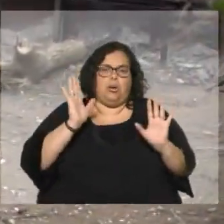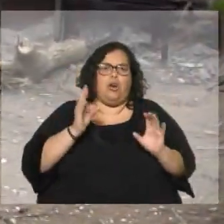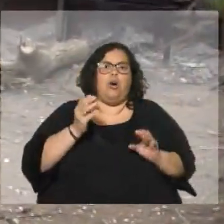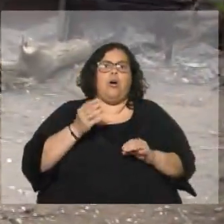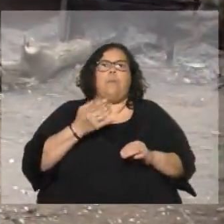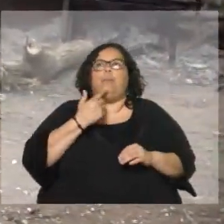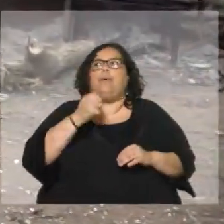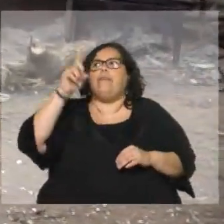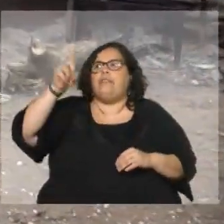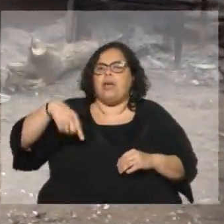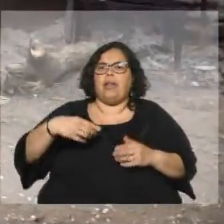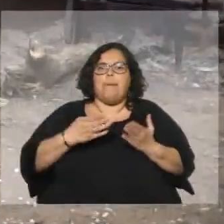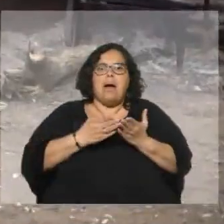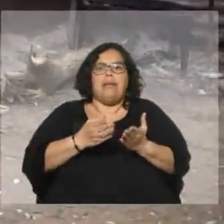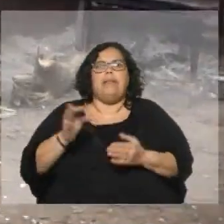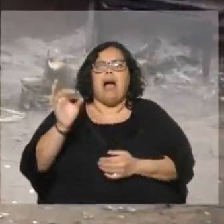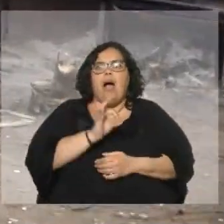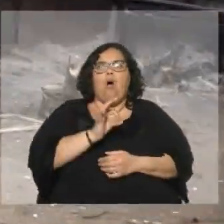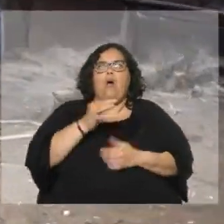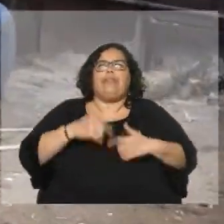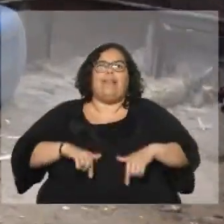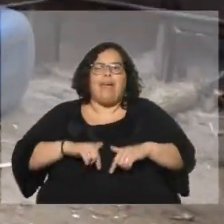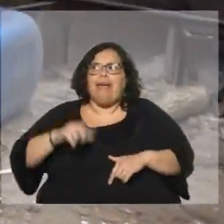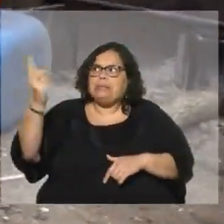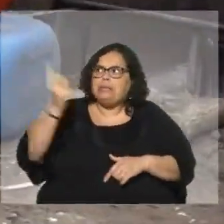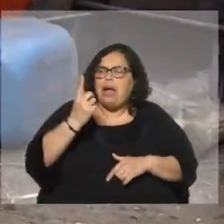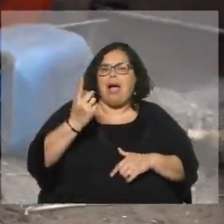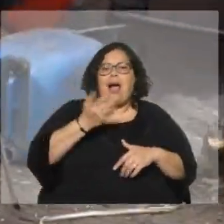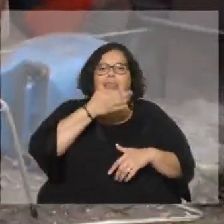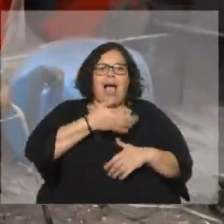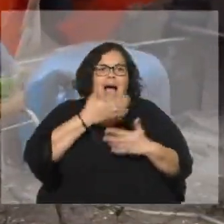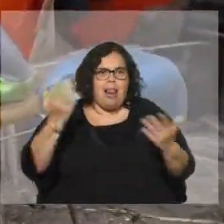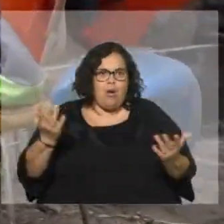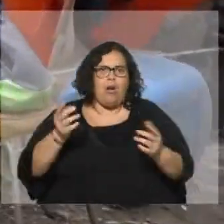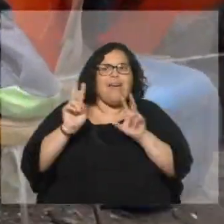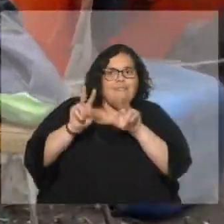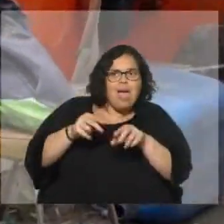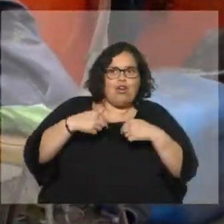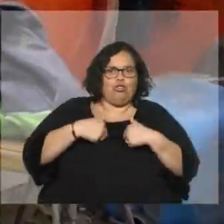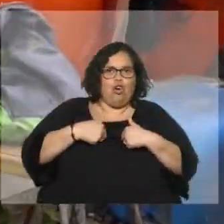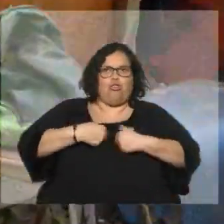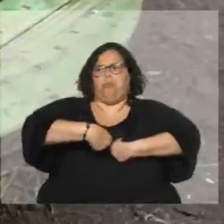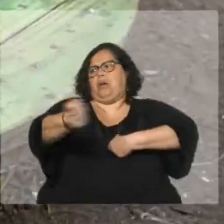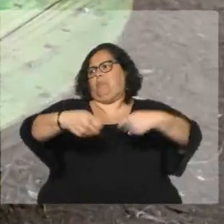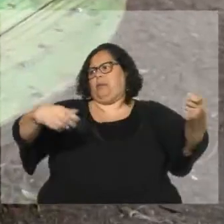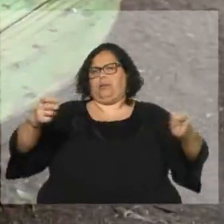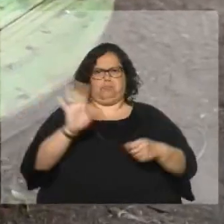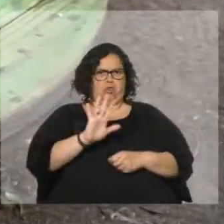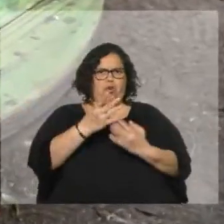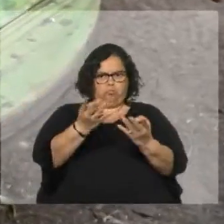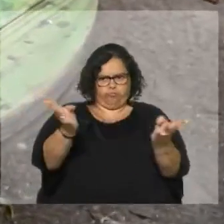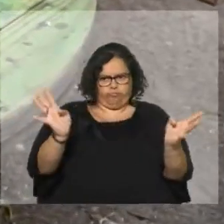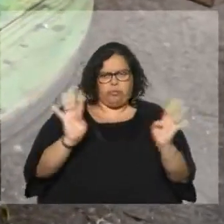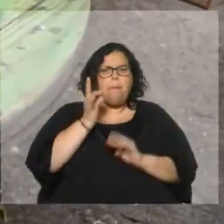la Marina o alguien de... Así de la intendencia, decirnos algo que ven que no. Sí. No tenemos todo muy descuidado, tenemos todo medio prolijito.